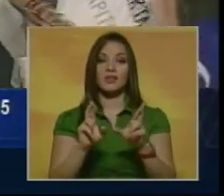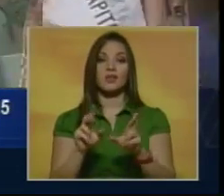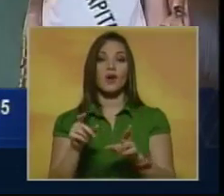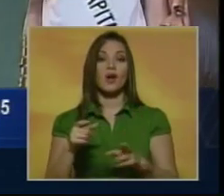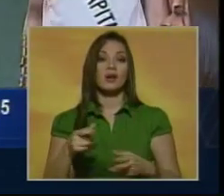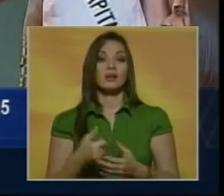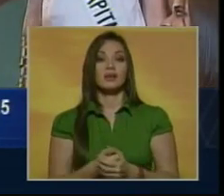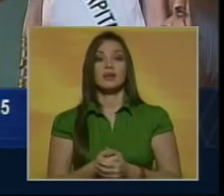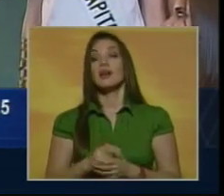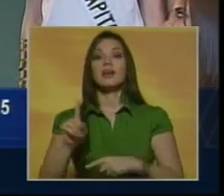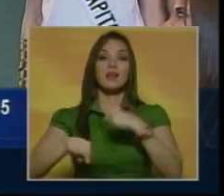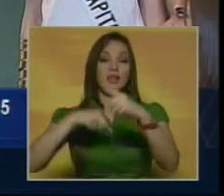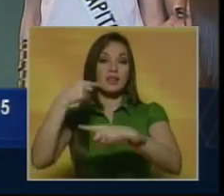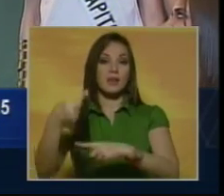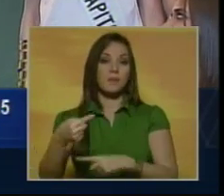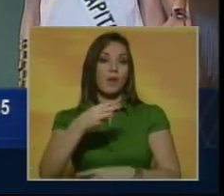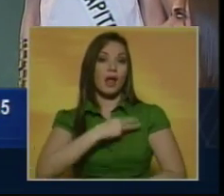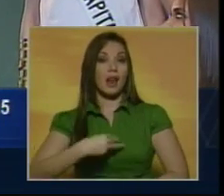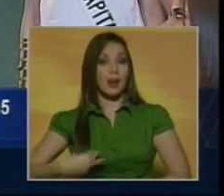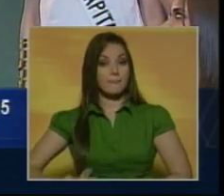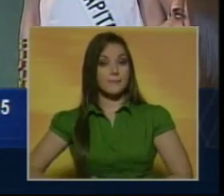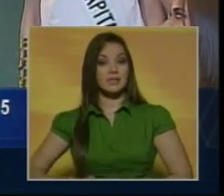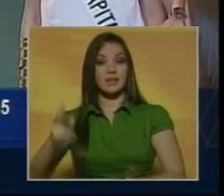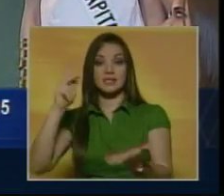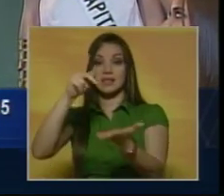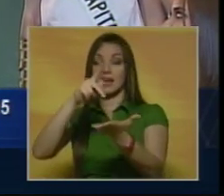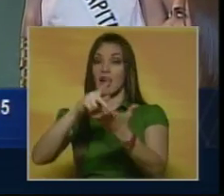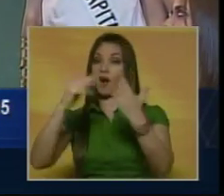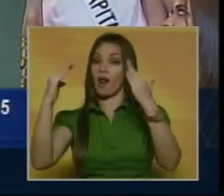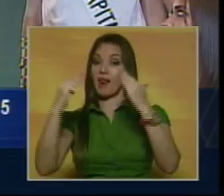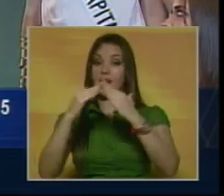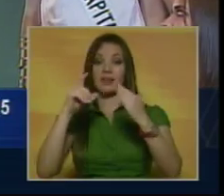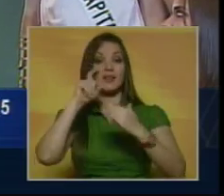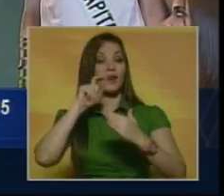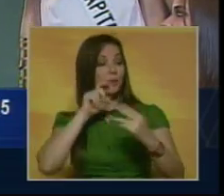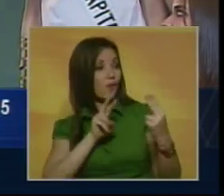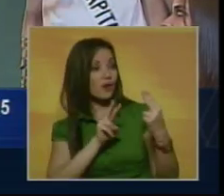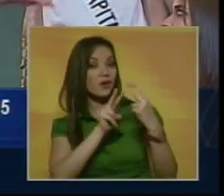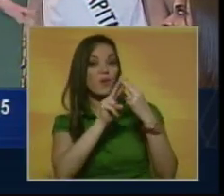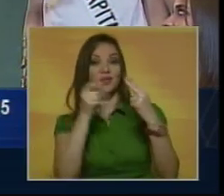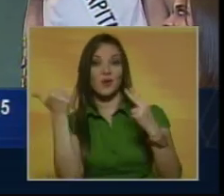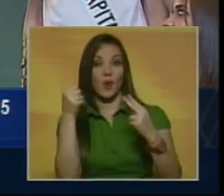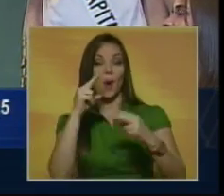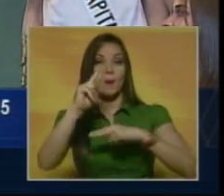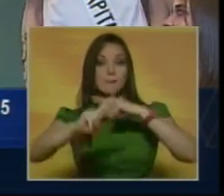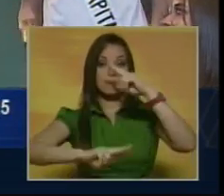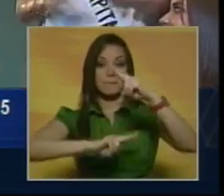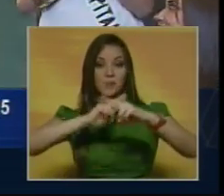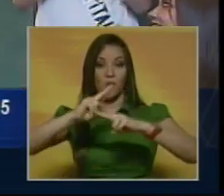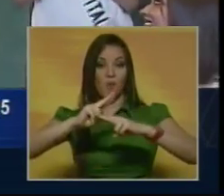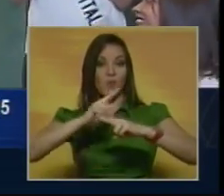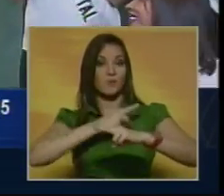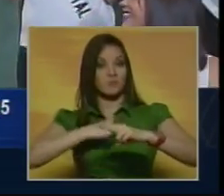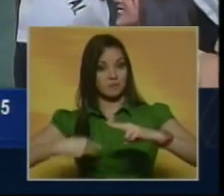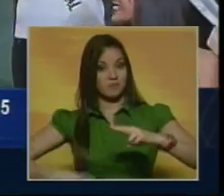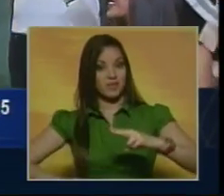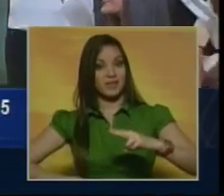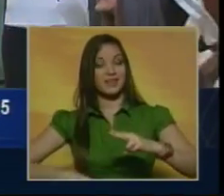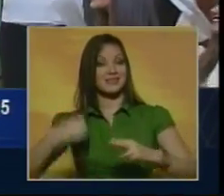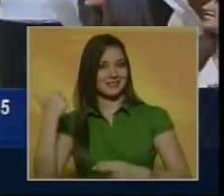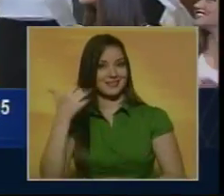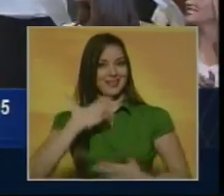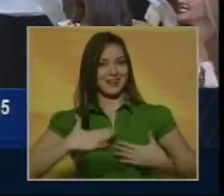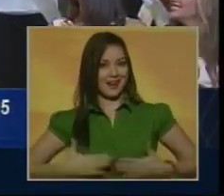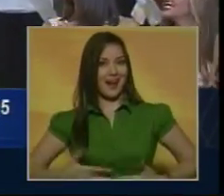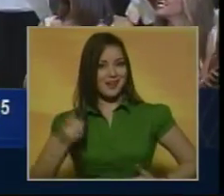este año. Finalmente, las Misses llegaron a la Quinta Rosada para un encuentro con Miss Universo 2013 María Gabriela Isler, quien compartió